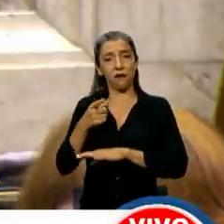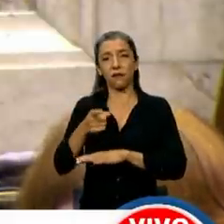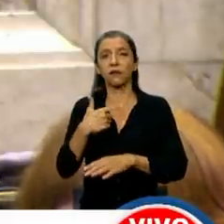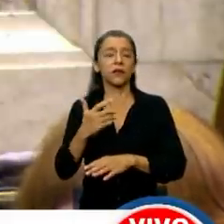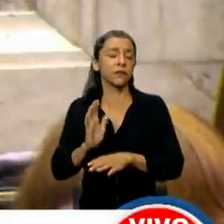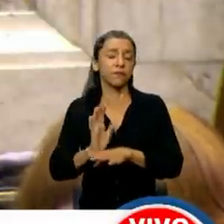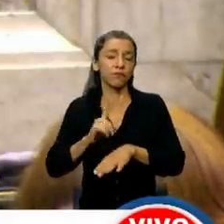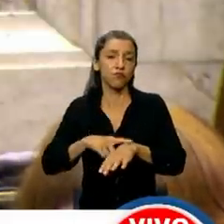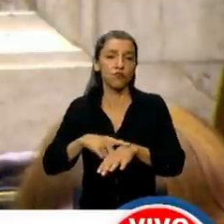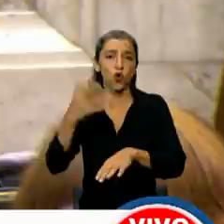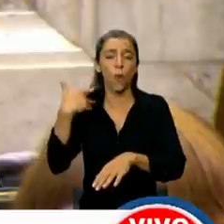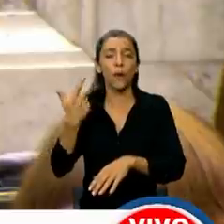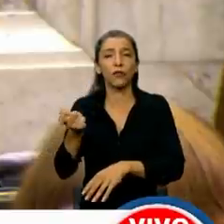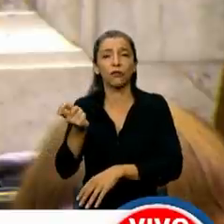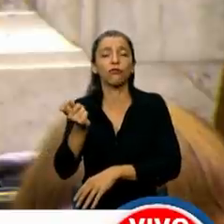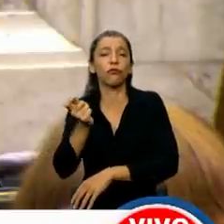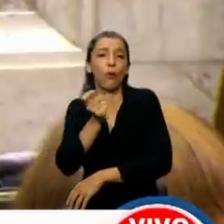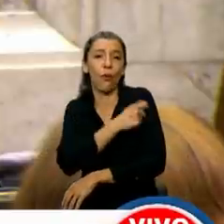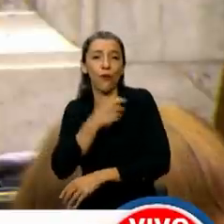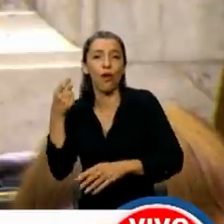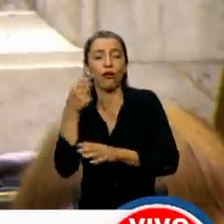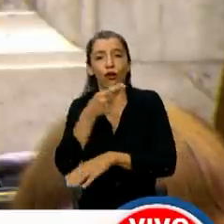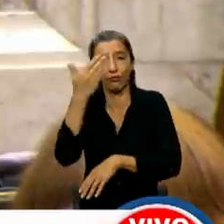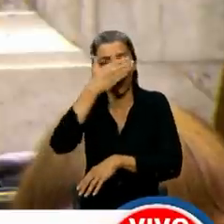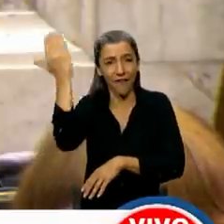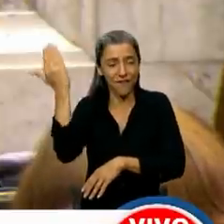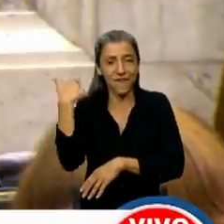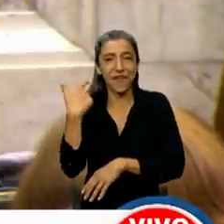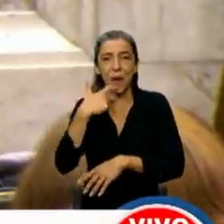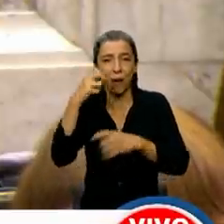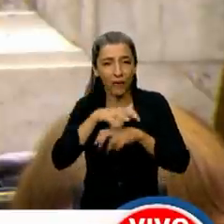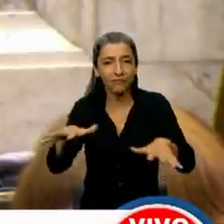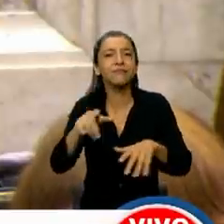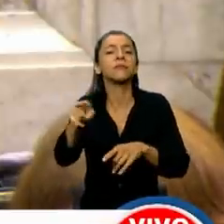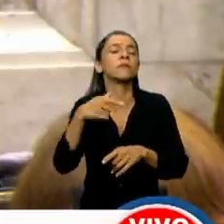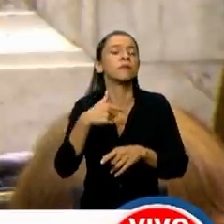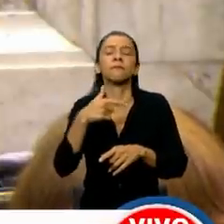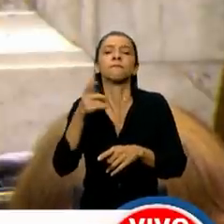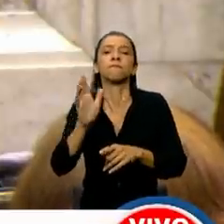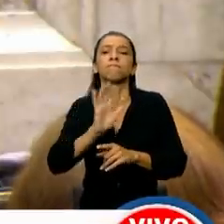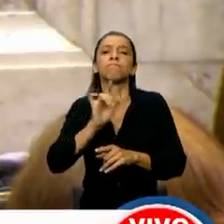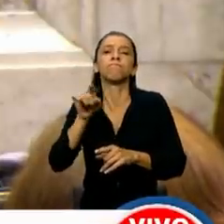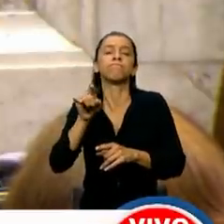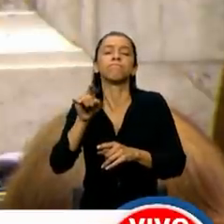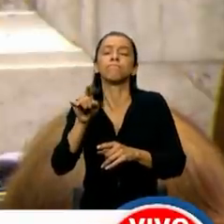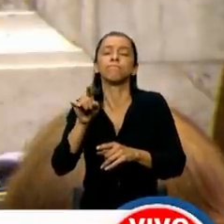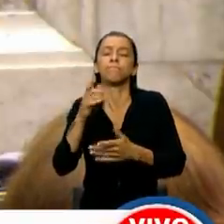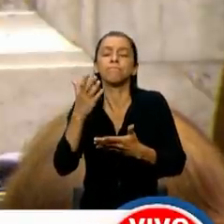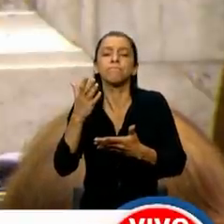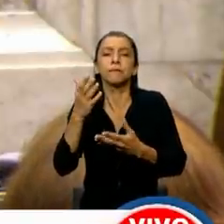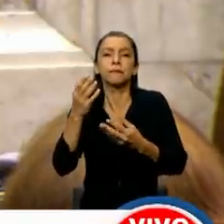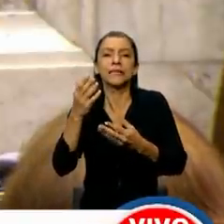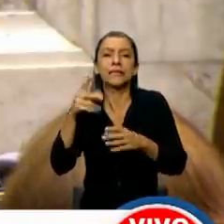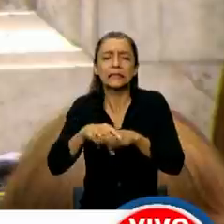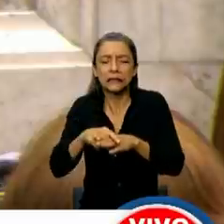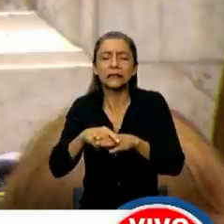producción de la vacuna contra la fiebre hemorrágica argentina nuestro instituto maistegui gracias al aporte que ha tenido de parte